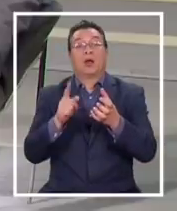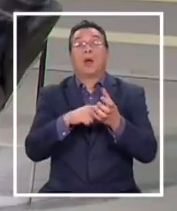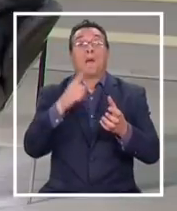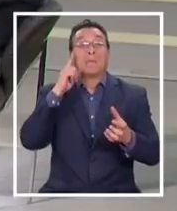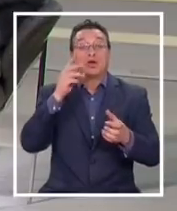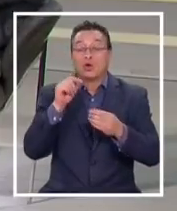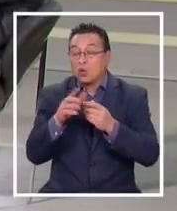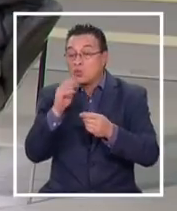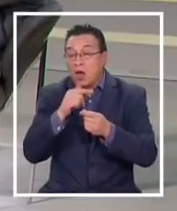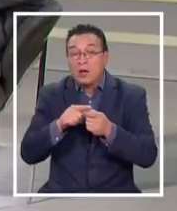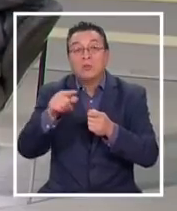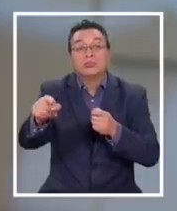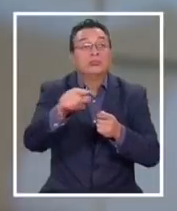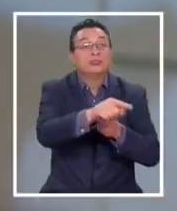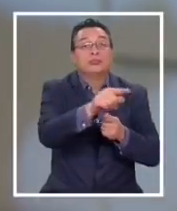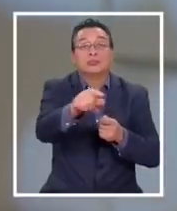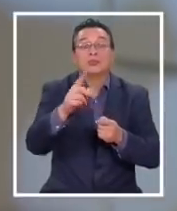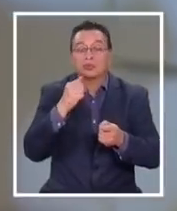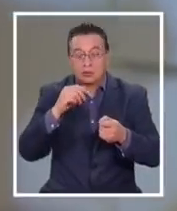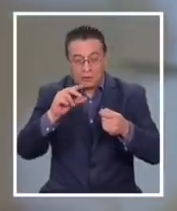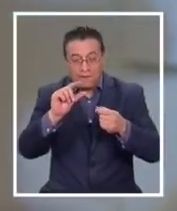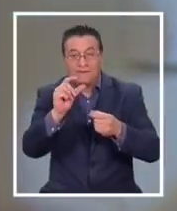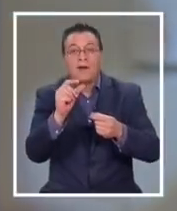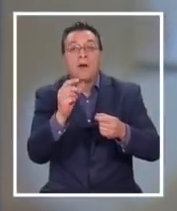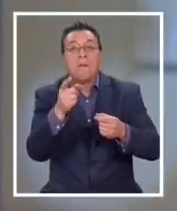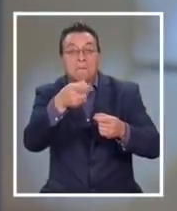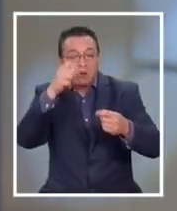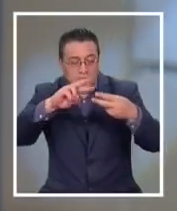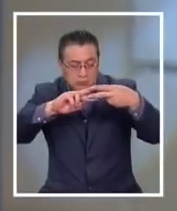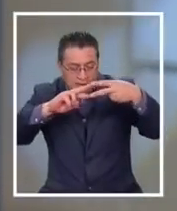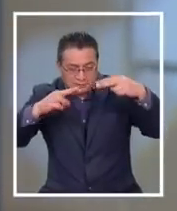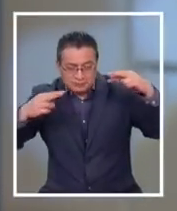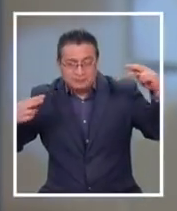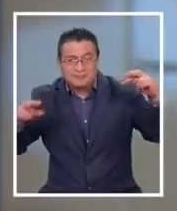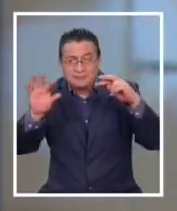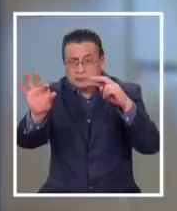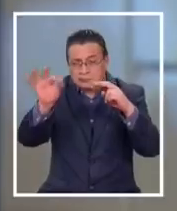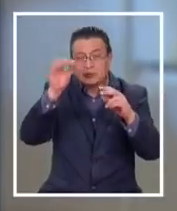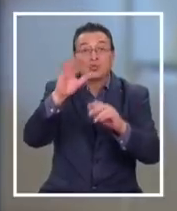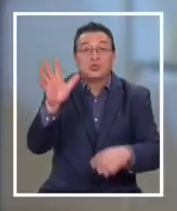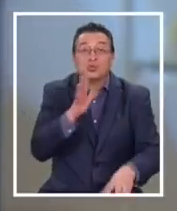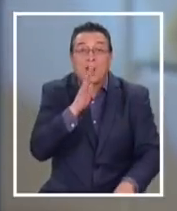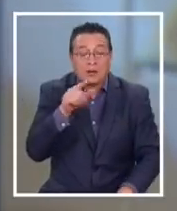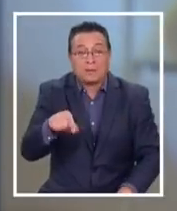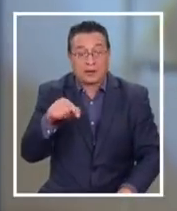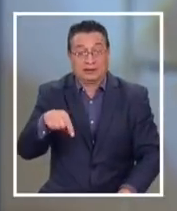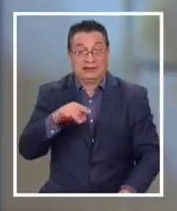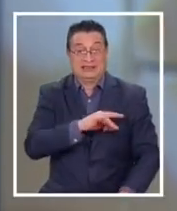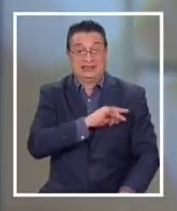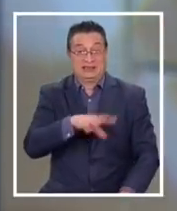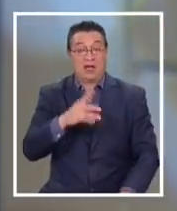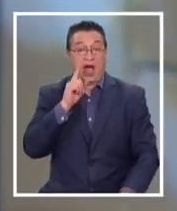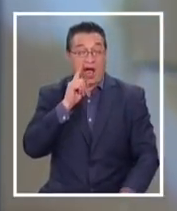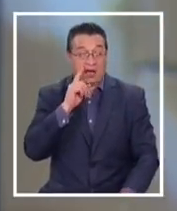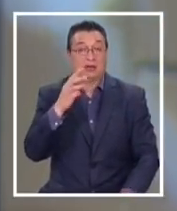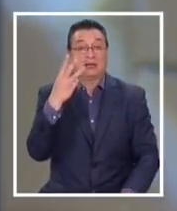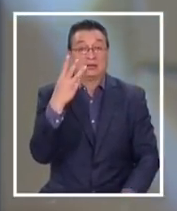adecuada trazabilidad, no hay ADN balístico, no hay. Entonces, nosotros tenemos a nivel nacional 35